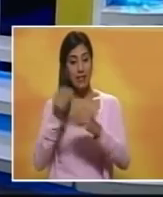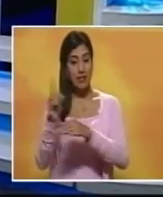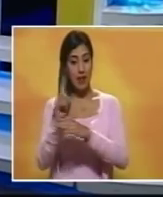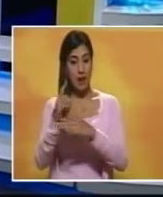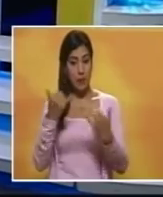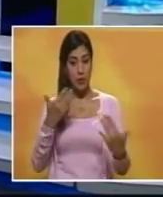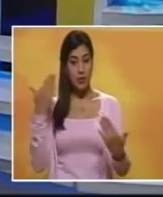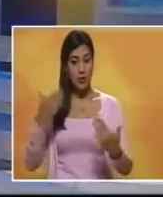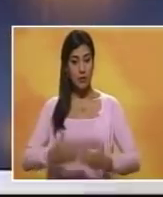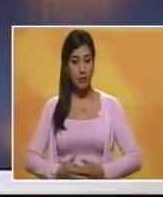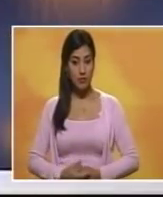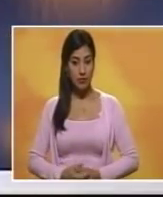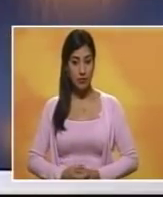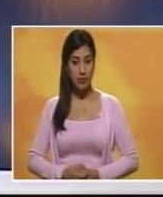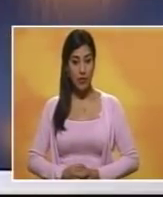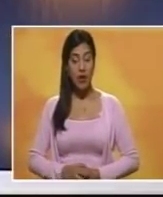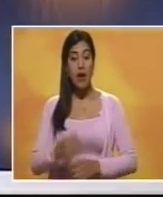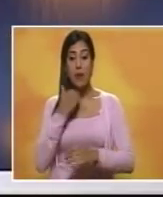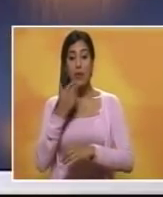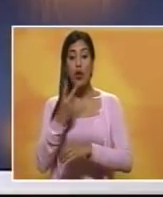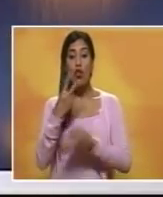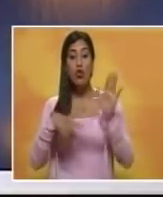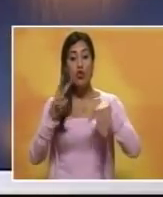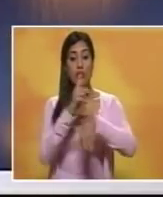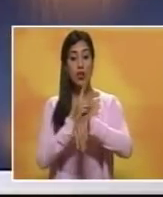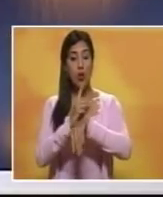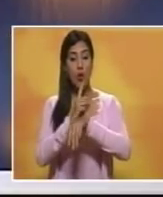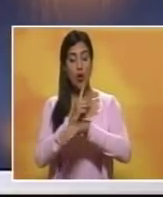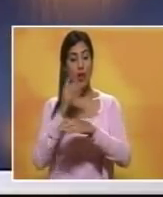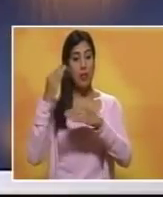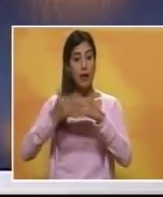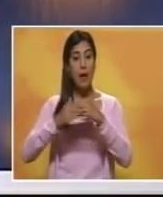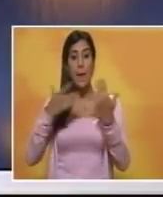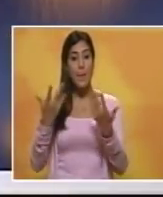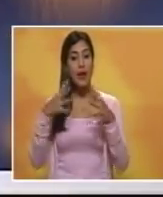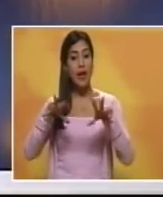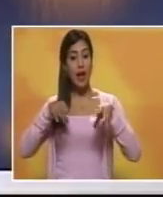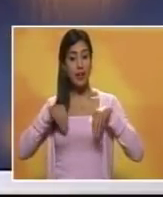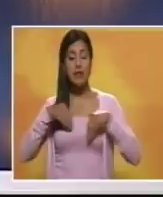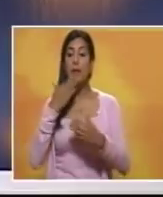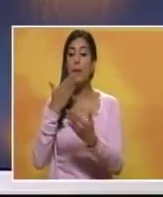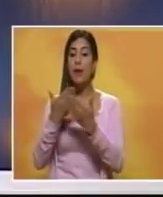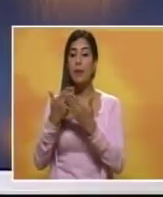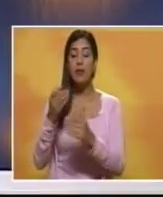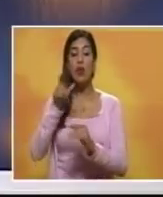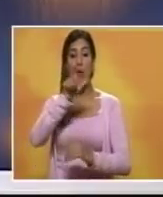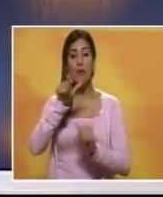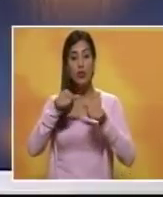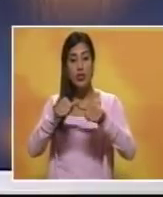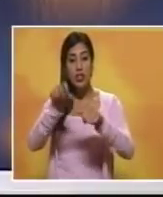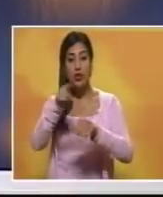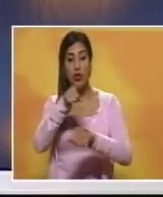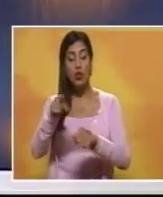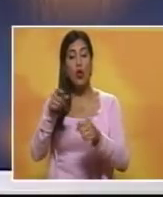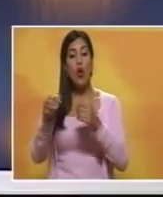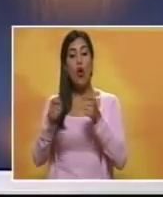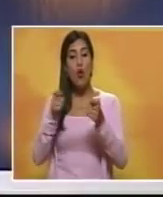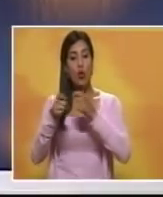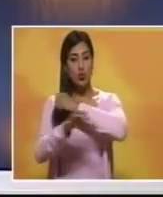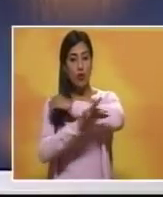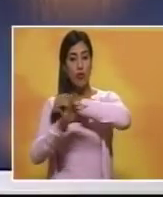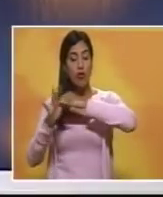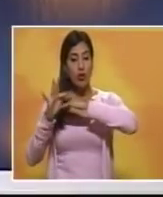hacemos justo ahora. A tan solo 12 horas de vencerse el plazo para acogerse al permiso temporal de permanencia, el control fronterizo en